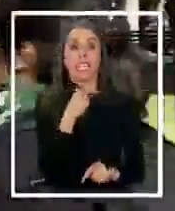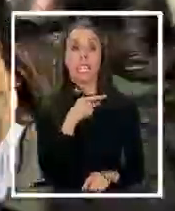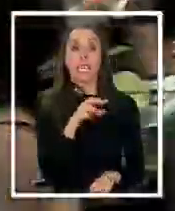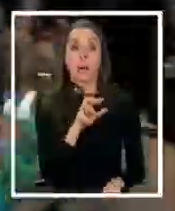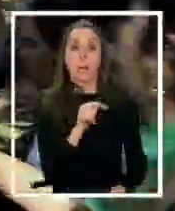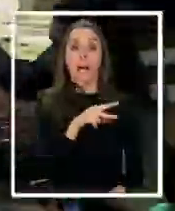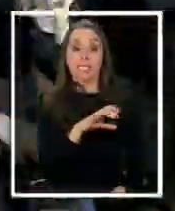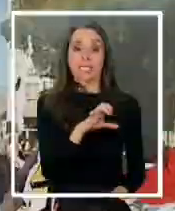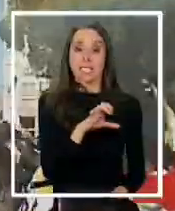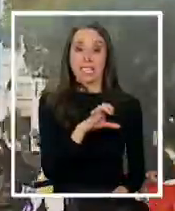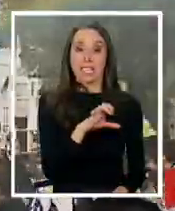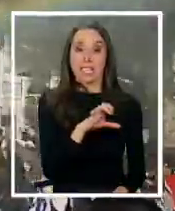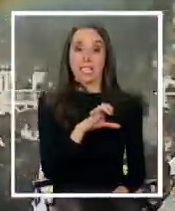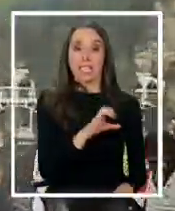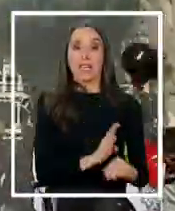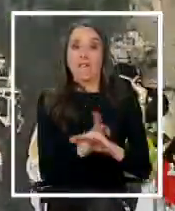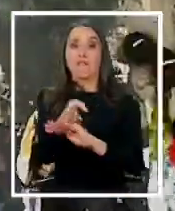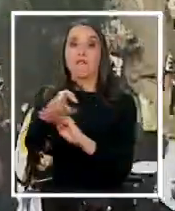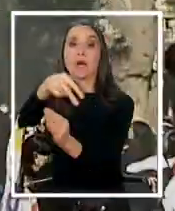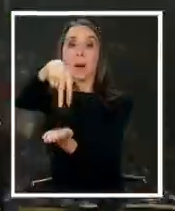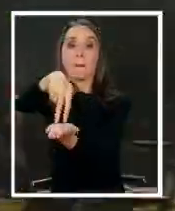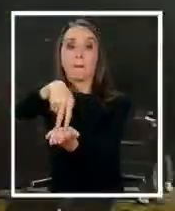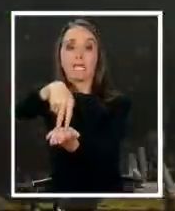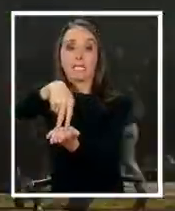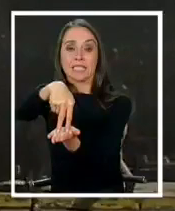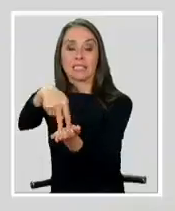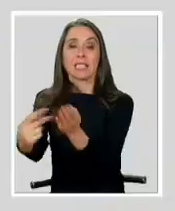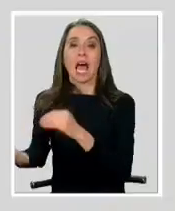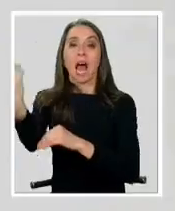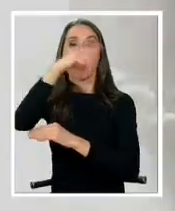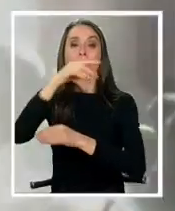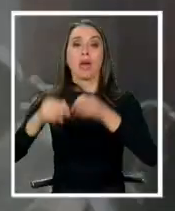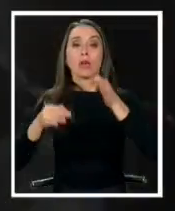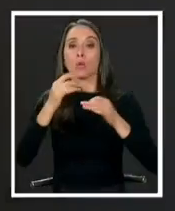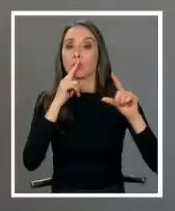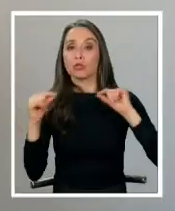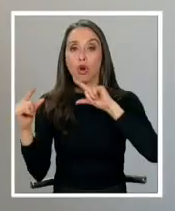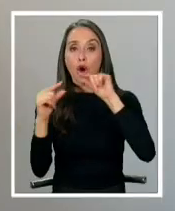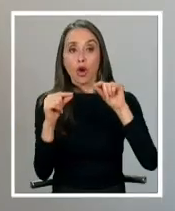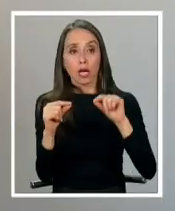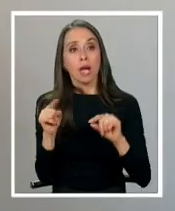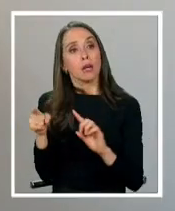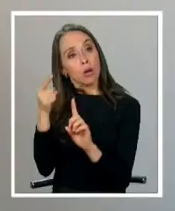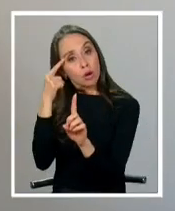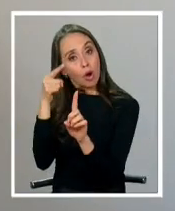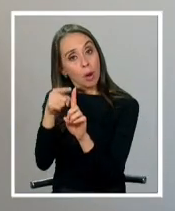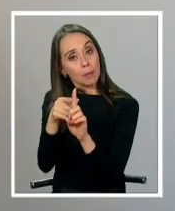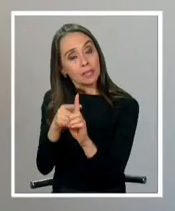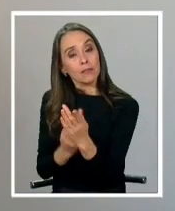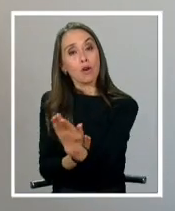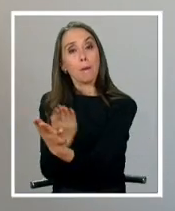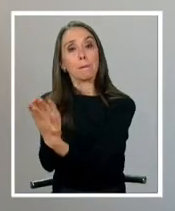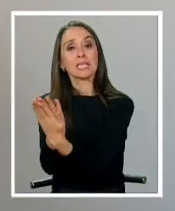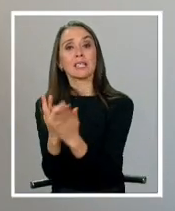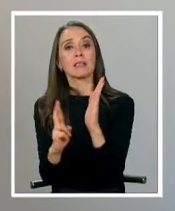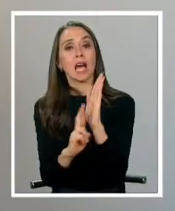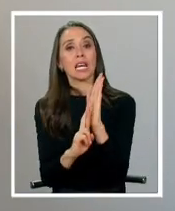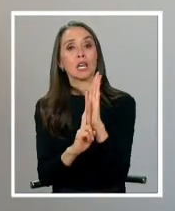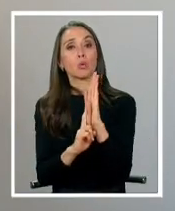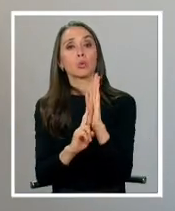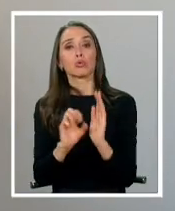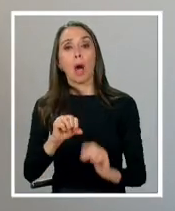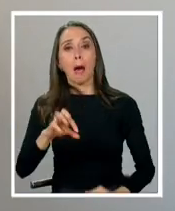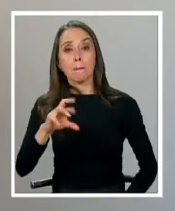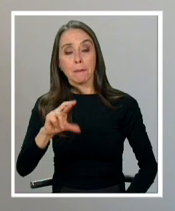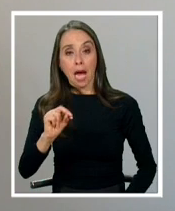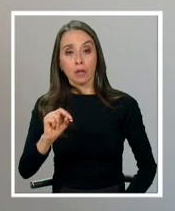a Pastén de forma presencial a las jornadas de juicio oral. El objetivo de este recurso de amparo dice relación con